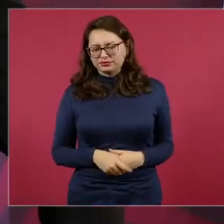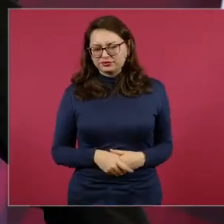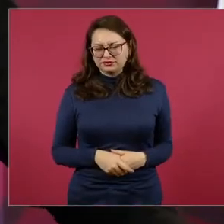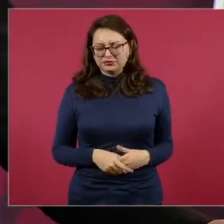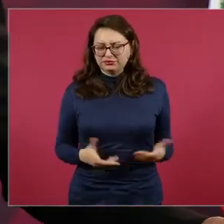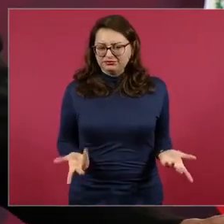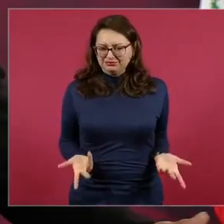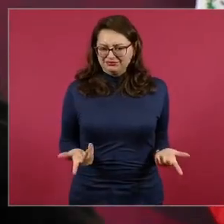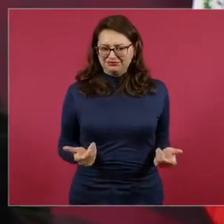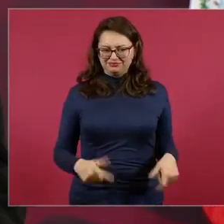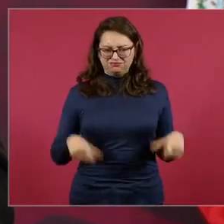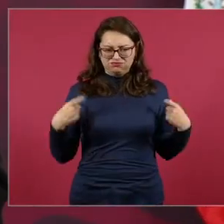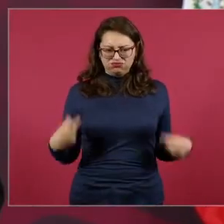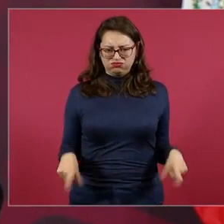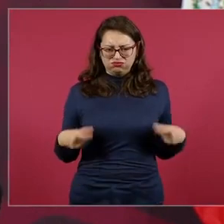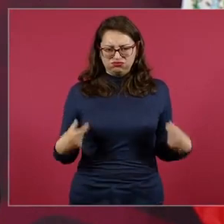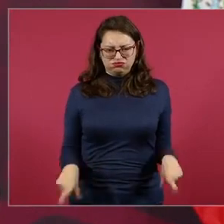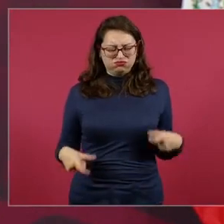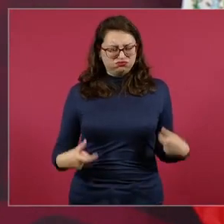¿Por qué les pagan tanto?